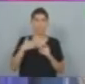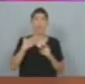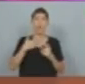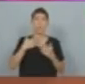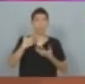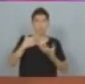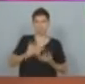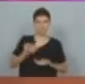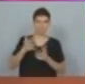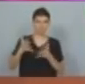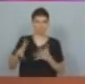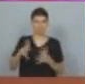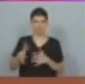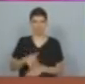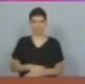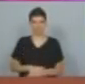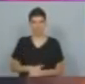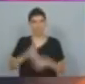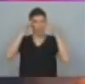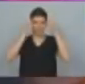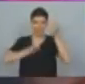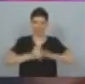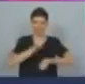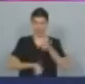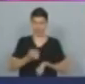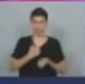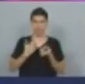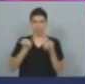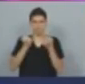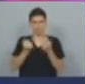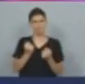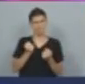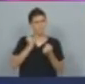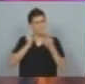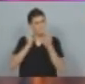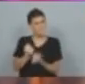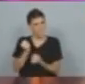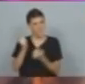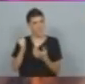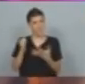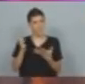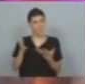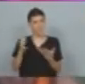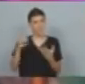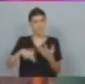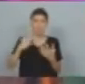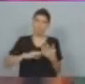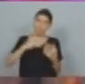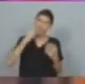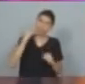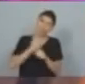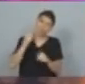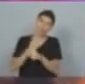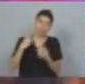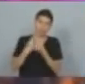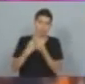voz. La reina de la bailanta. Mucha fuerza y esto es algo que van a tener que trabajar